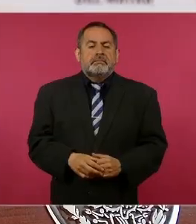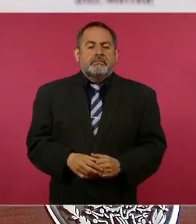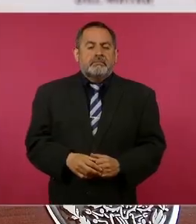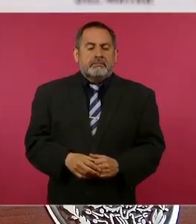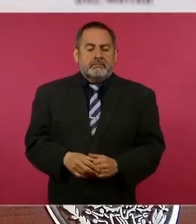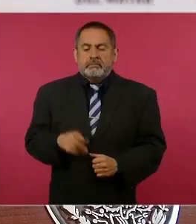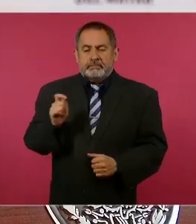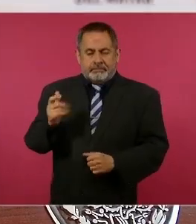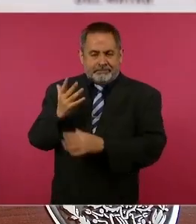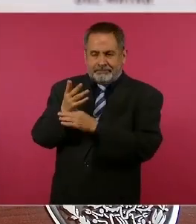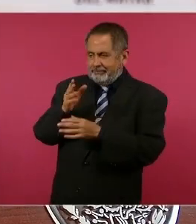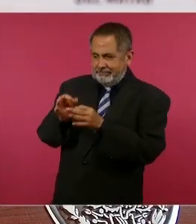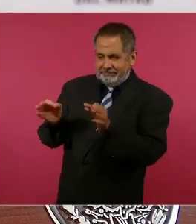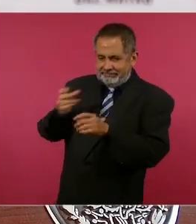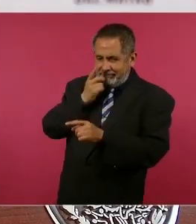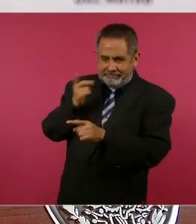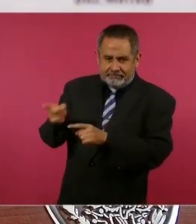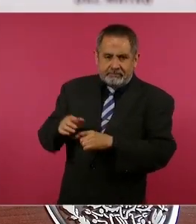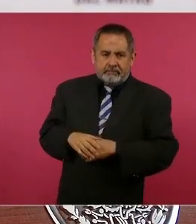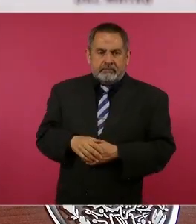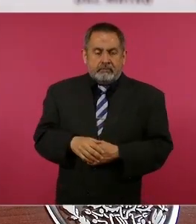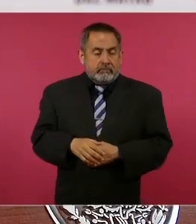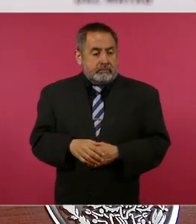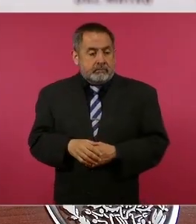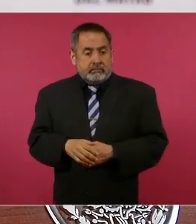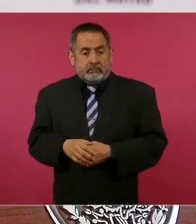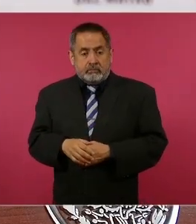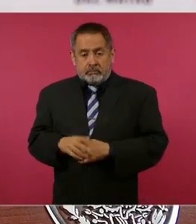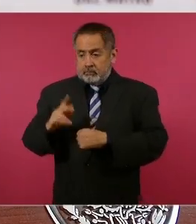según la cual un Estado